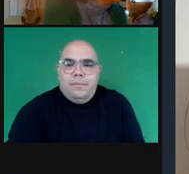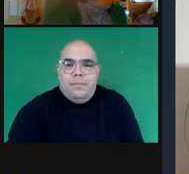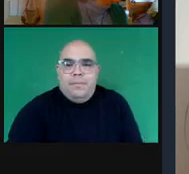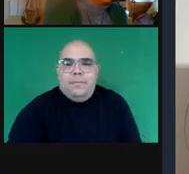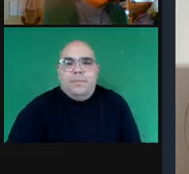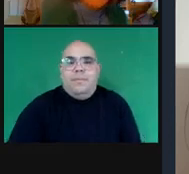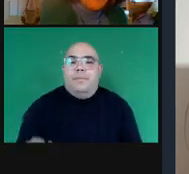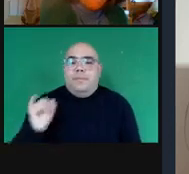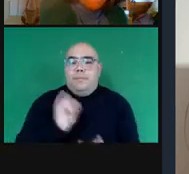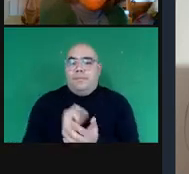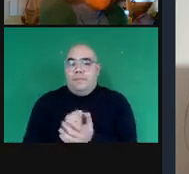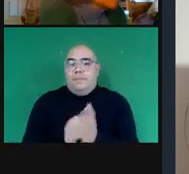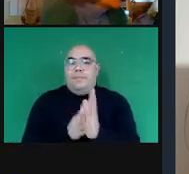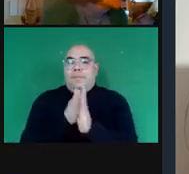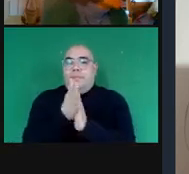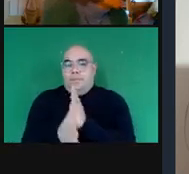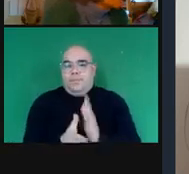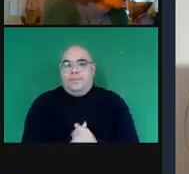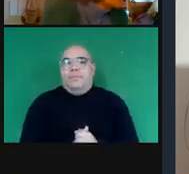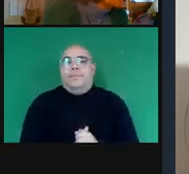segundito.